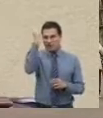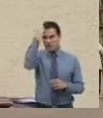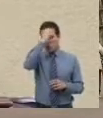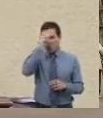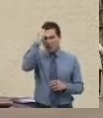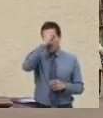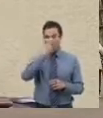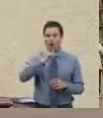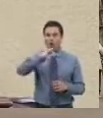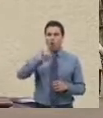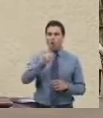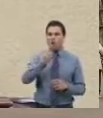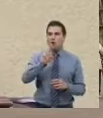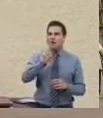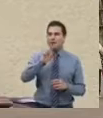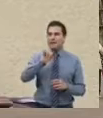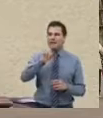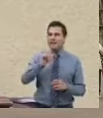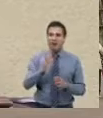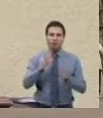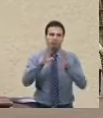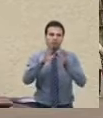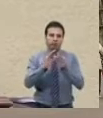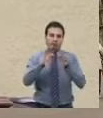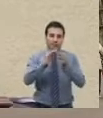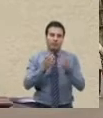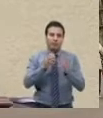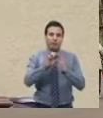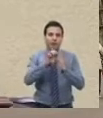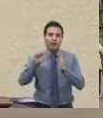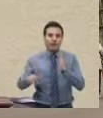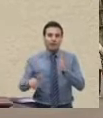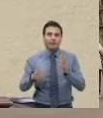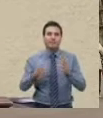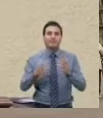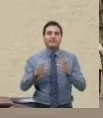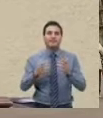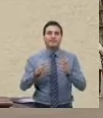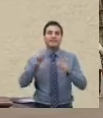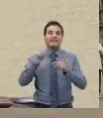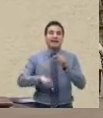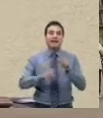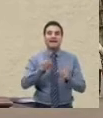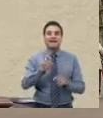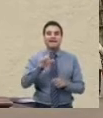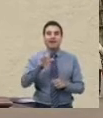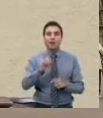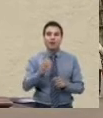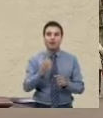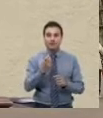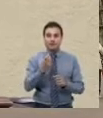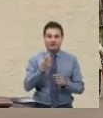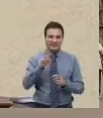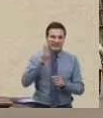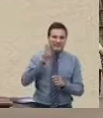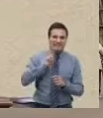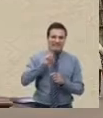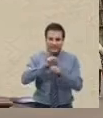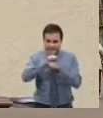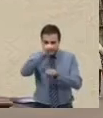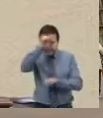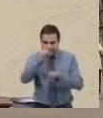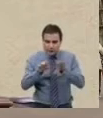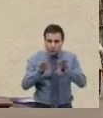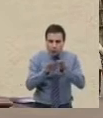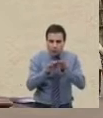el levantamiento del velo, que en otras ocasiones ha sido importante para poder dilucidar y sentar